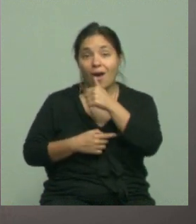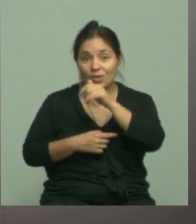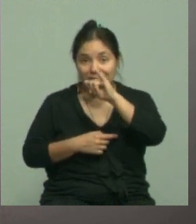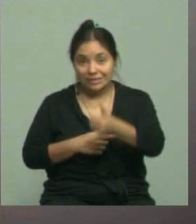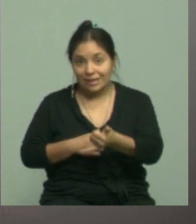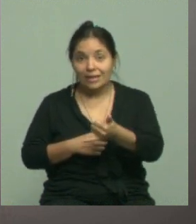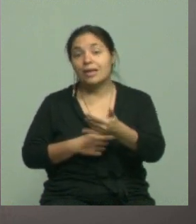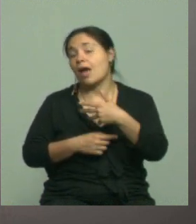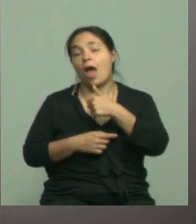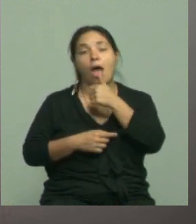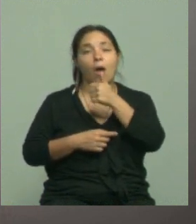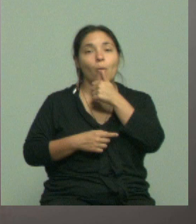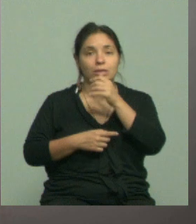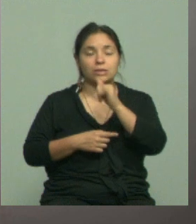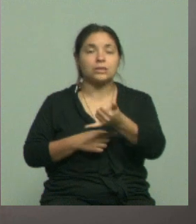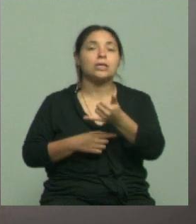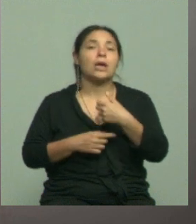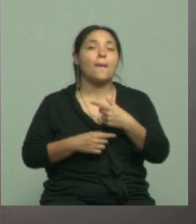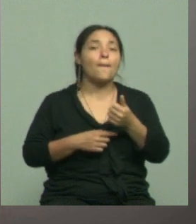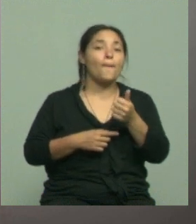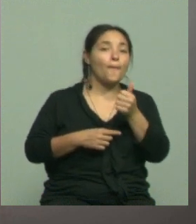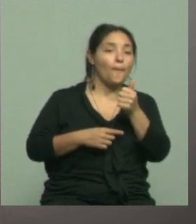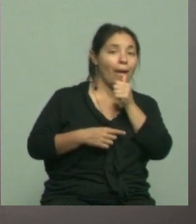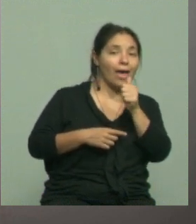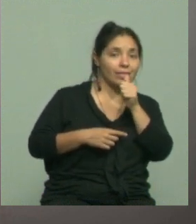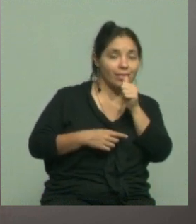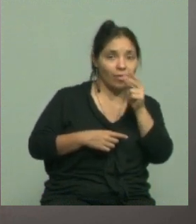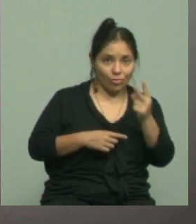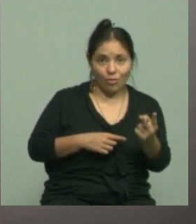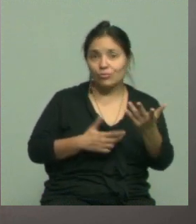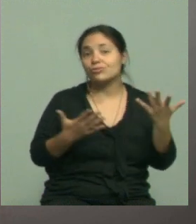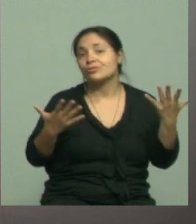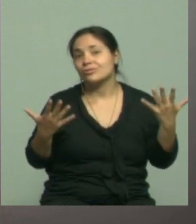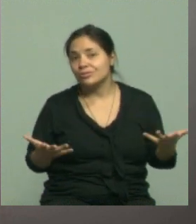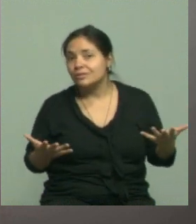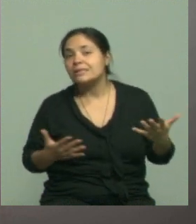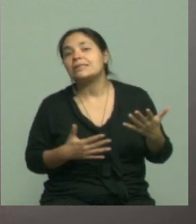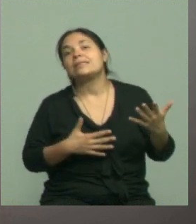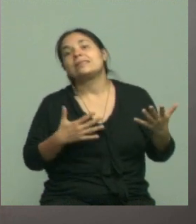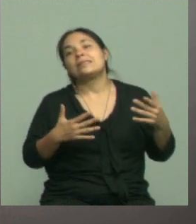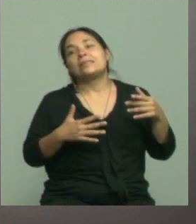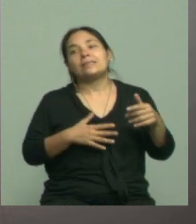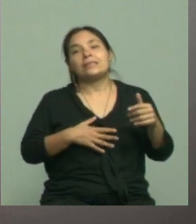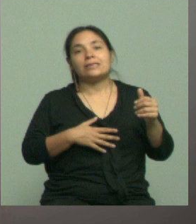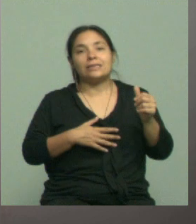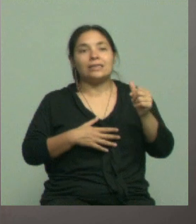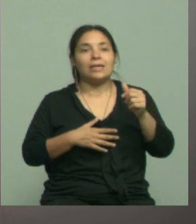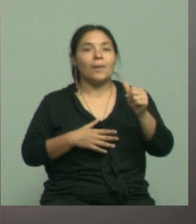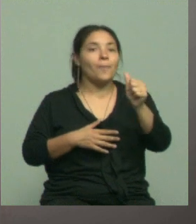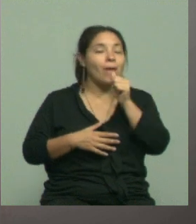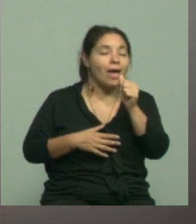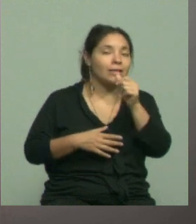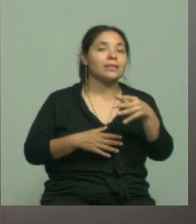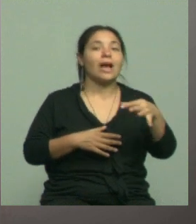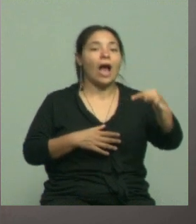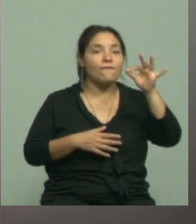agua? Sí, me tomo un montón de mates. Claro. Entonces muchas veces estamos ante ingestas de mate, de café, de té,